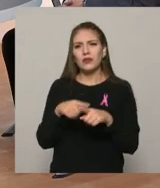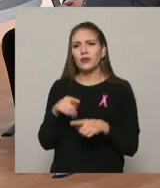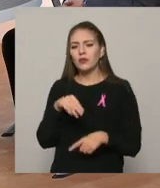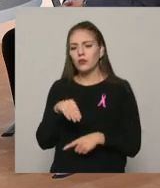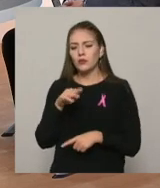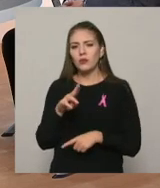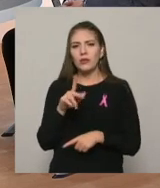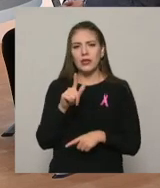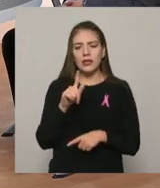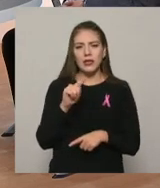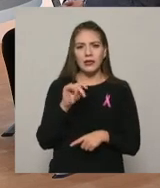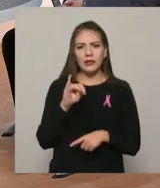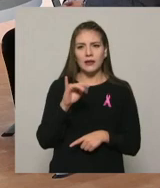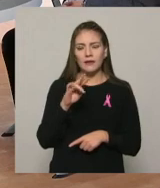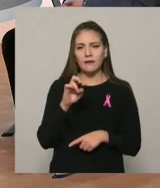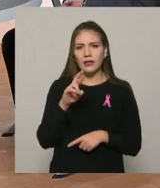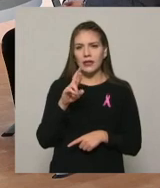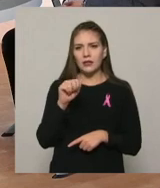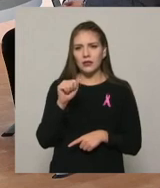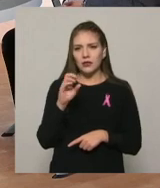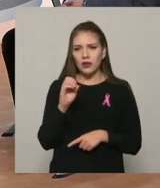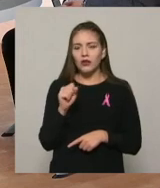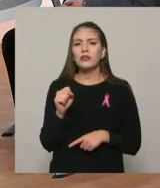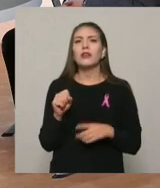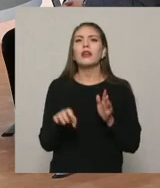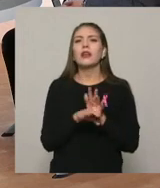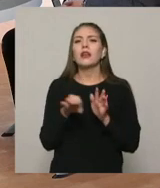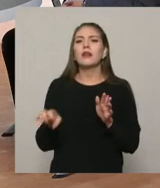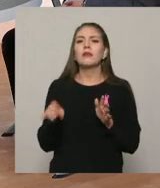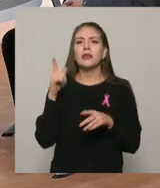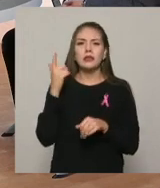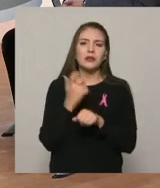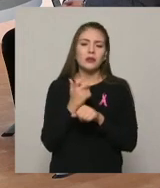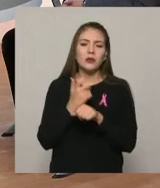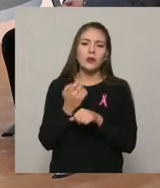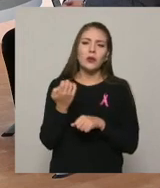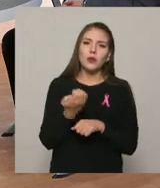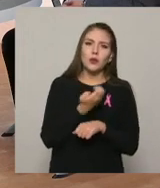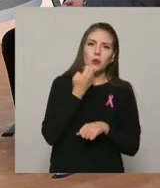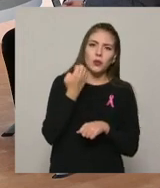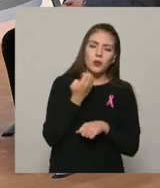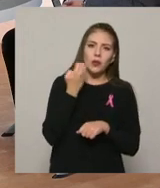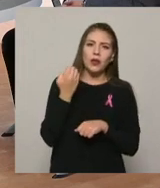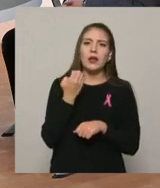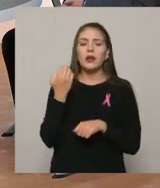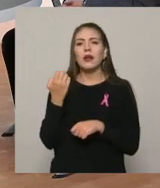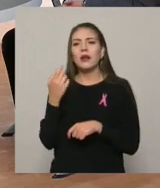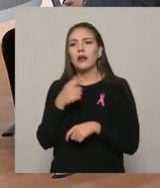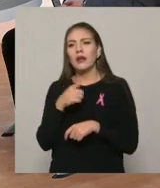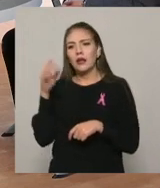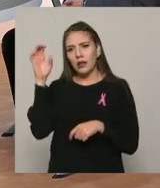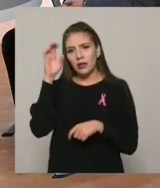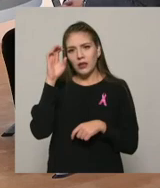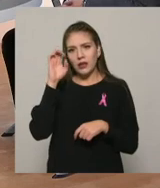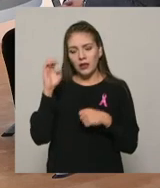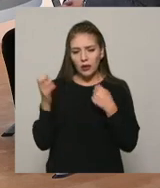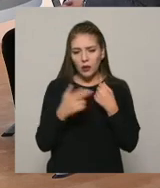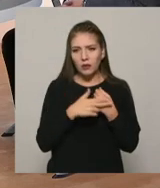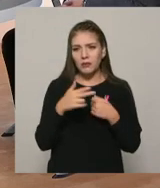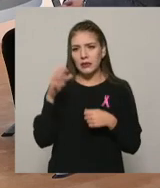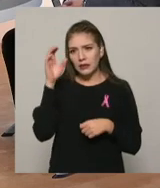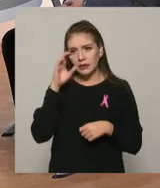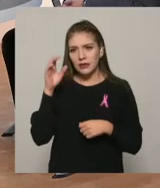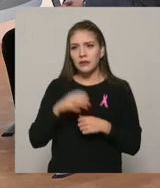que vemos tanto en Europa como en Estados Unidos, que son dos escuelas de ciencia muy distintas y que se contraponen. ¿Te parece si después de la pausa